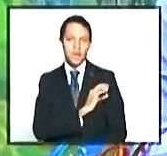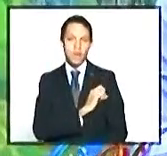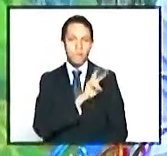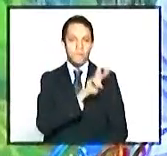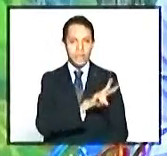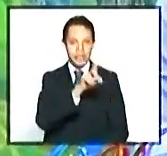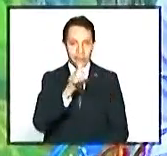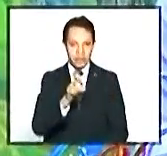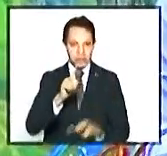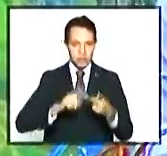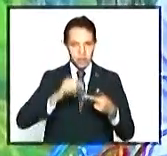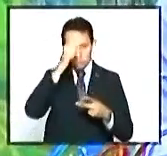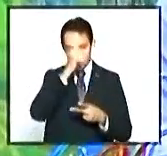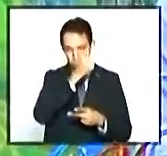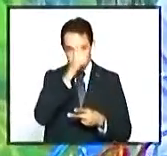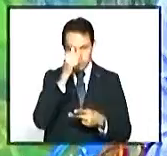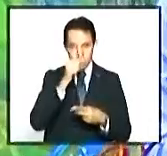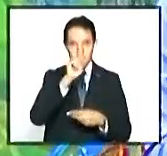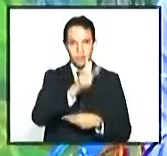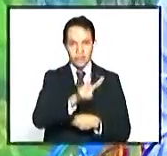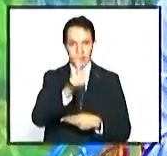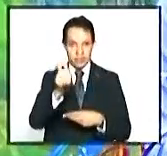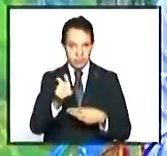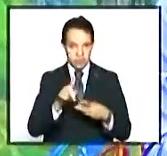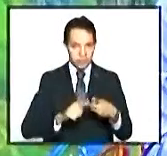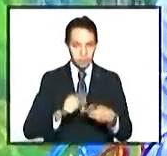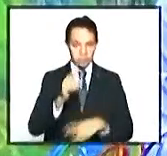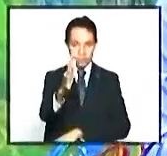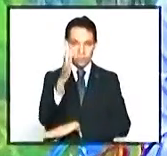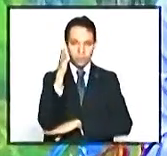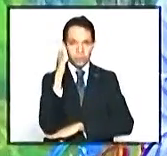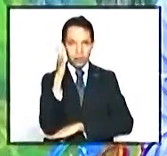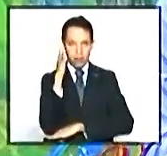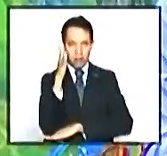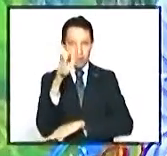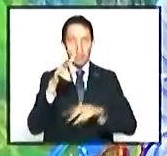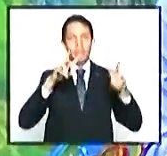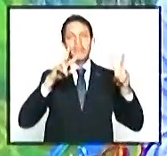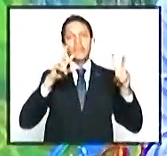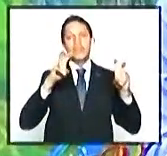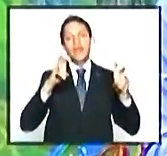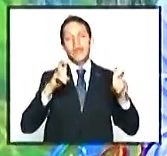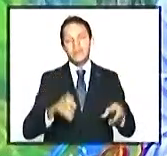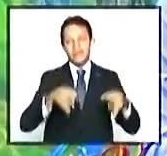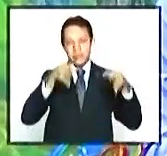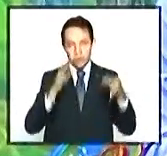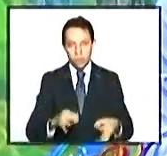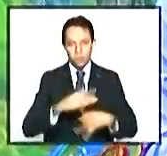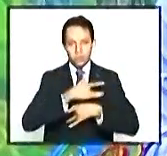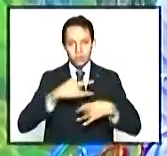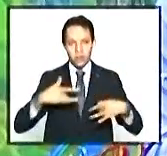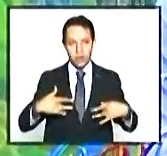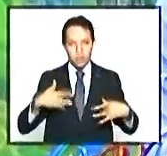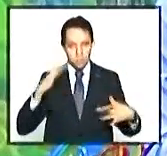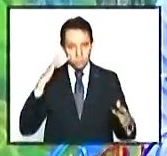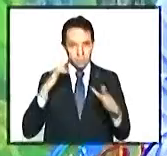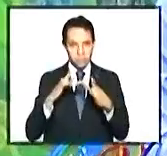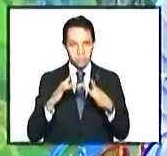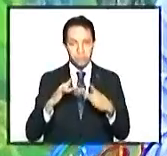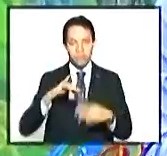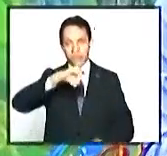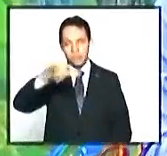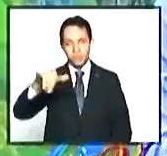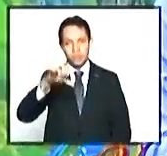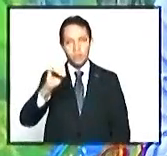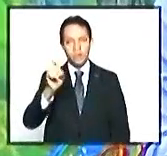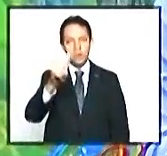y el domingo 27 con conferencias muy importantes para nuestra salud, y el doctor José Fernando